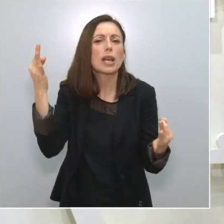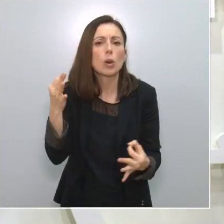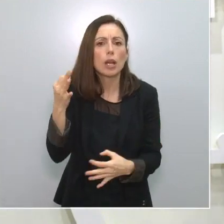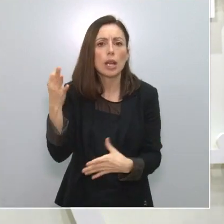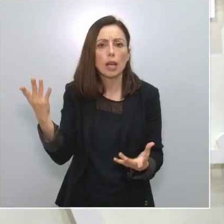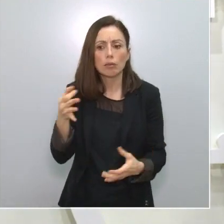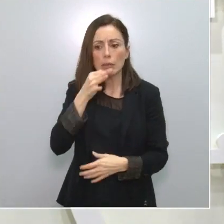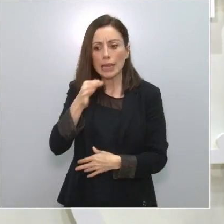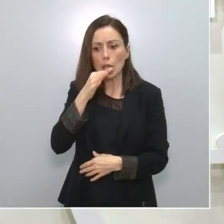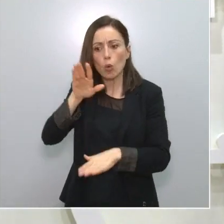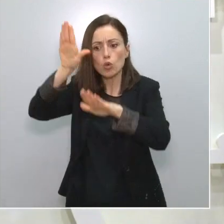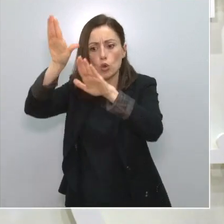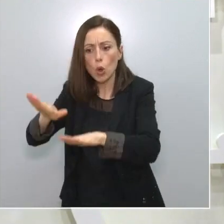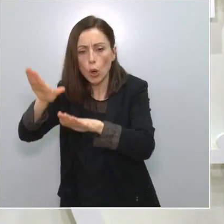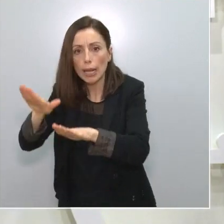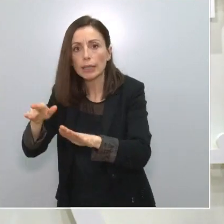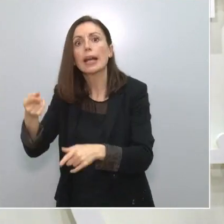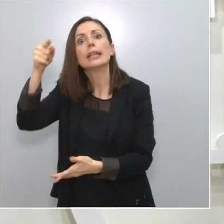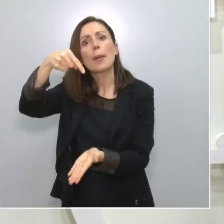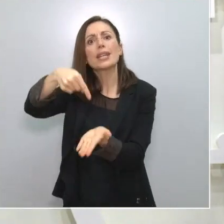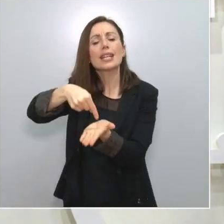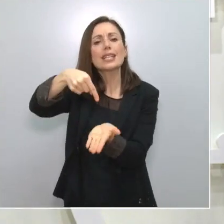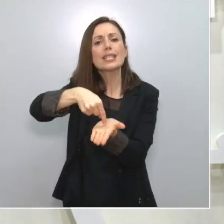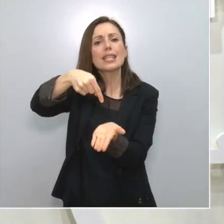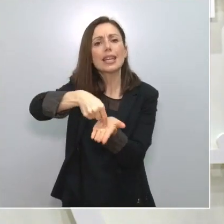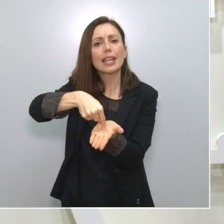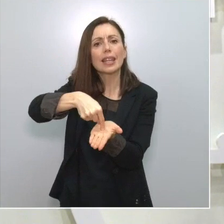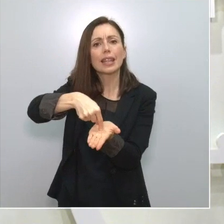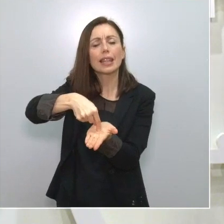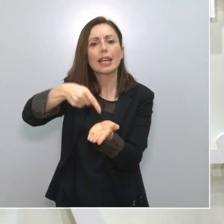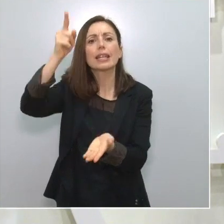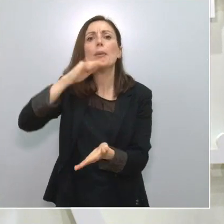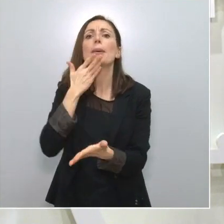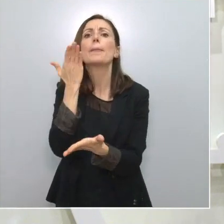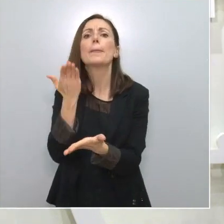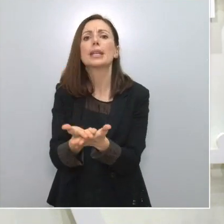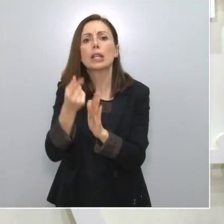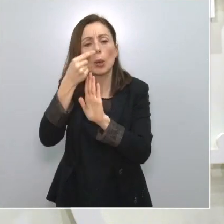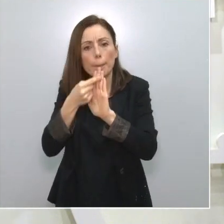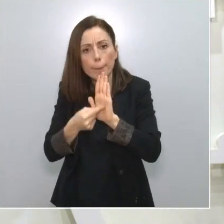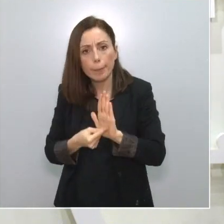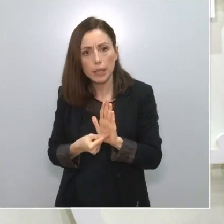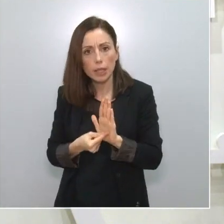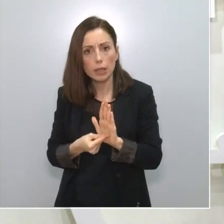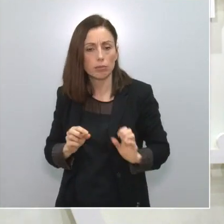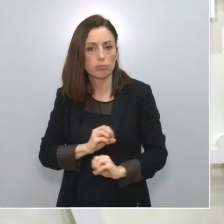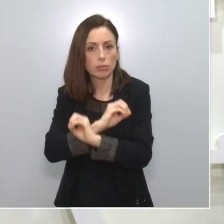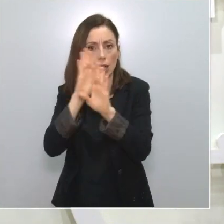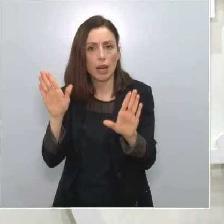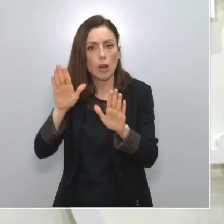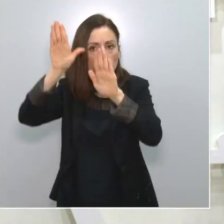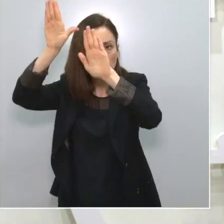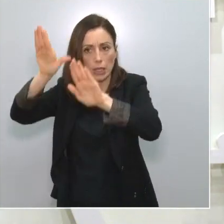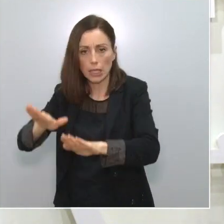lealtad y también de exigencia y de petición de medidas. Pero es que, evidentemente, la